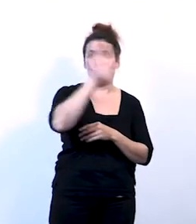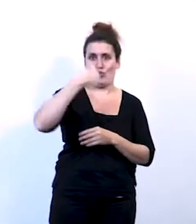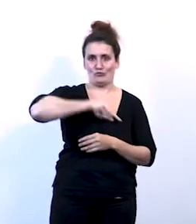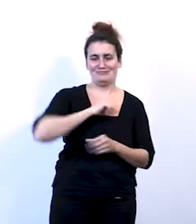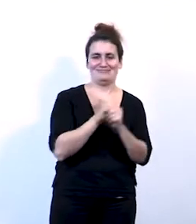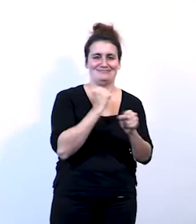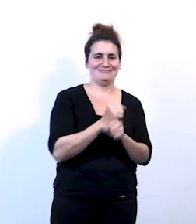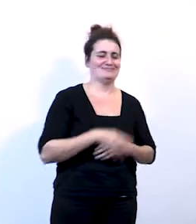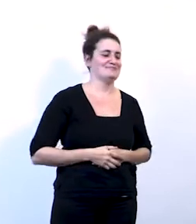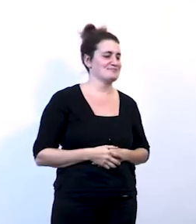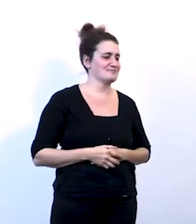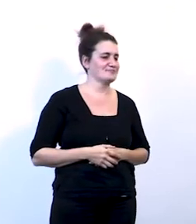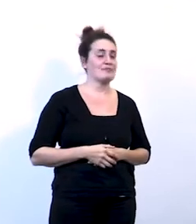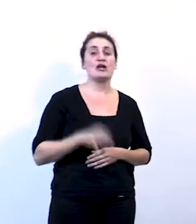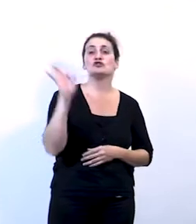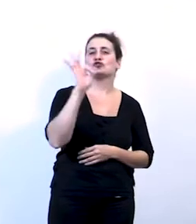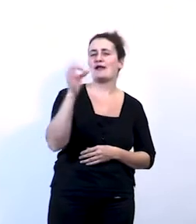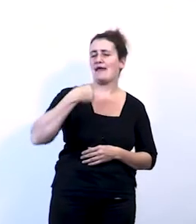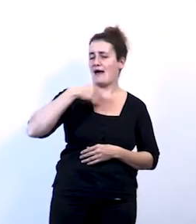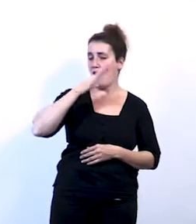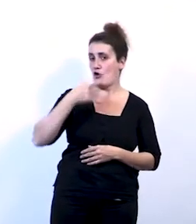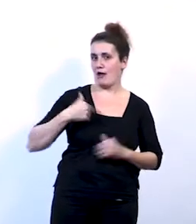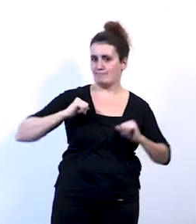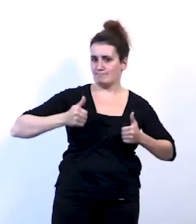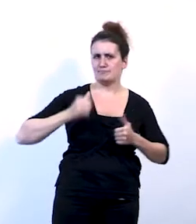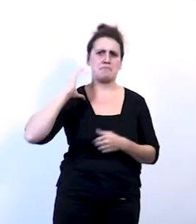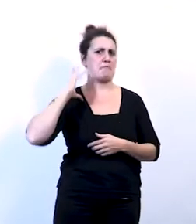trabajamos. Zoraida,